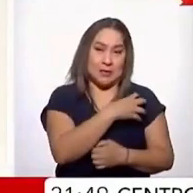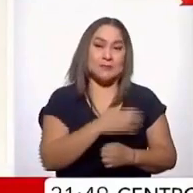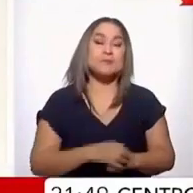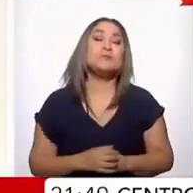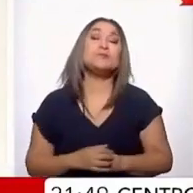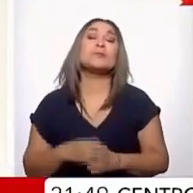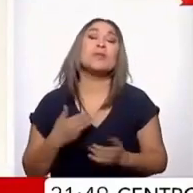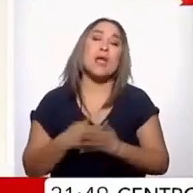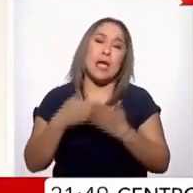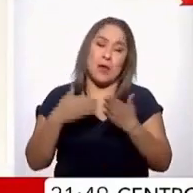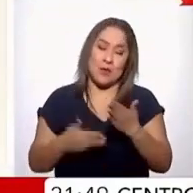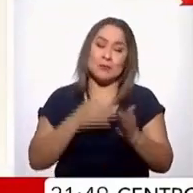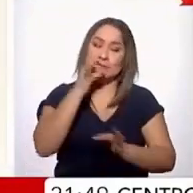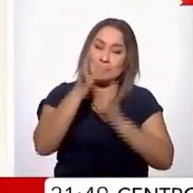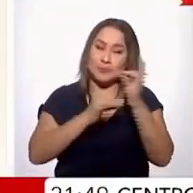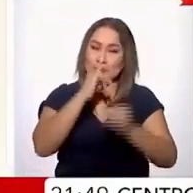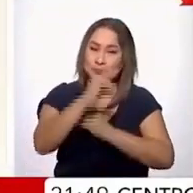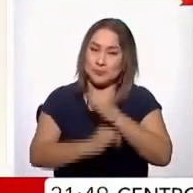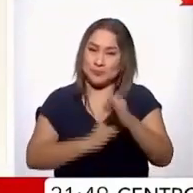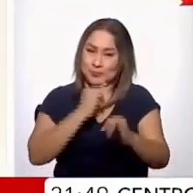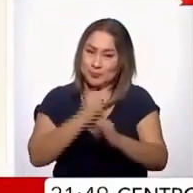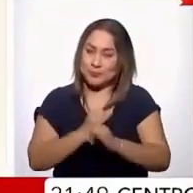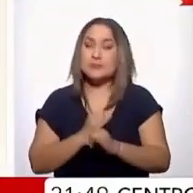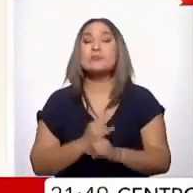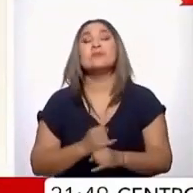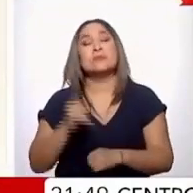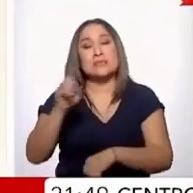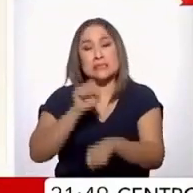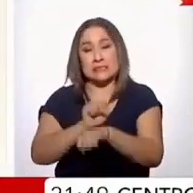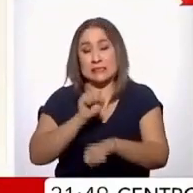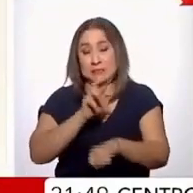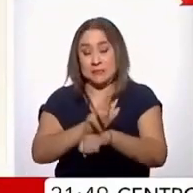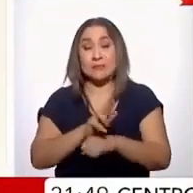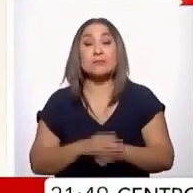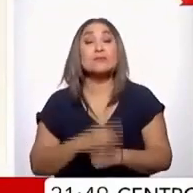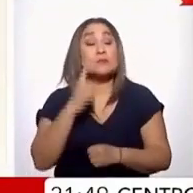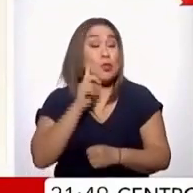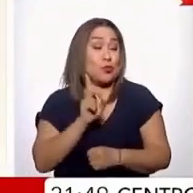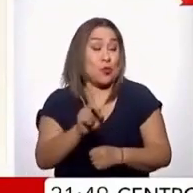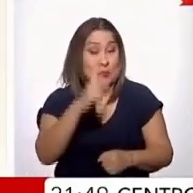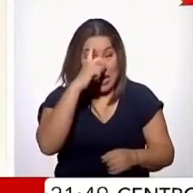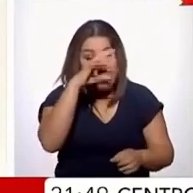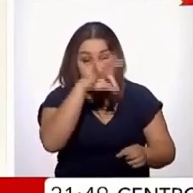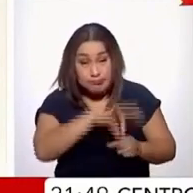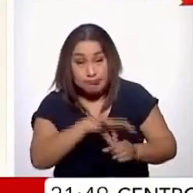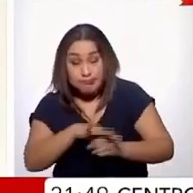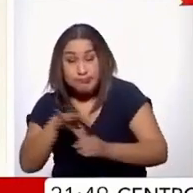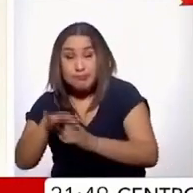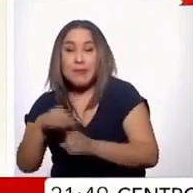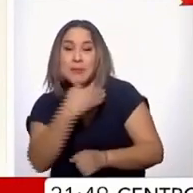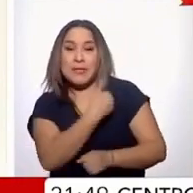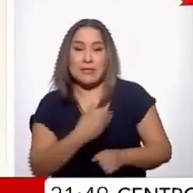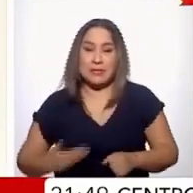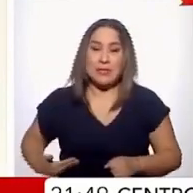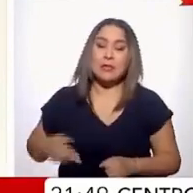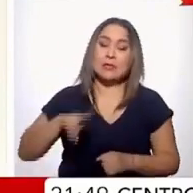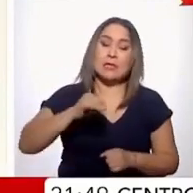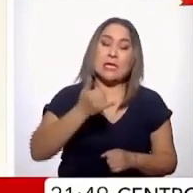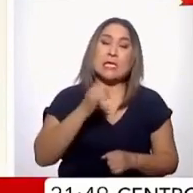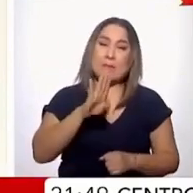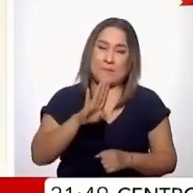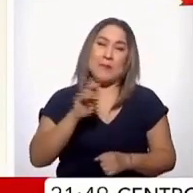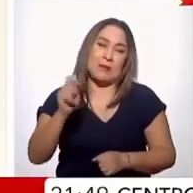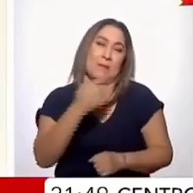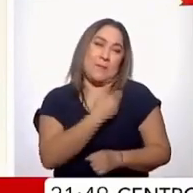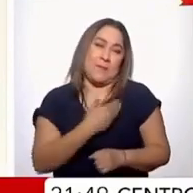vamos ahora a información internacional nos vamos hasta el Salvador donde este domingo hay elecciones presidenciales nayib pukele el